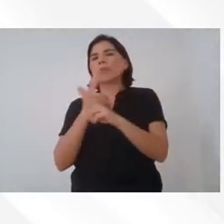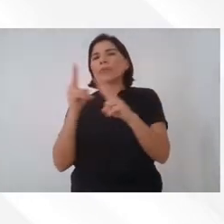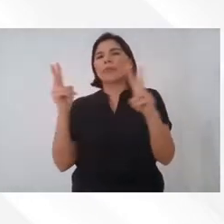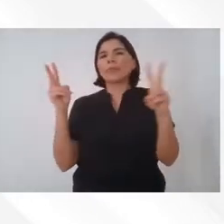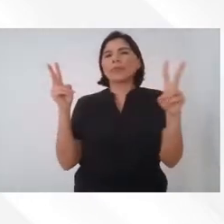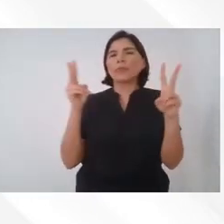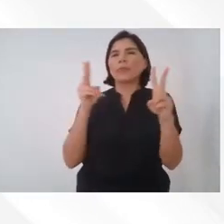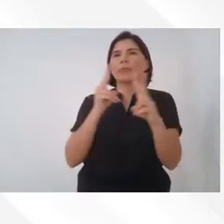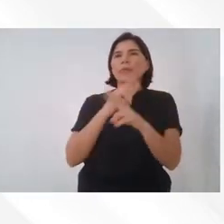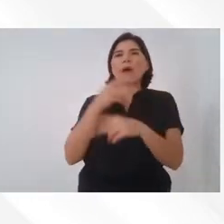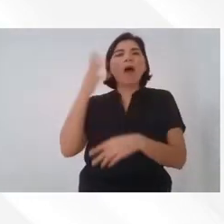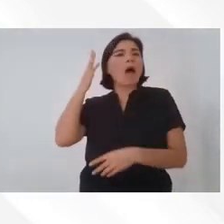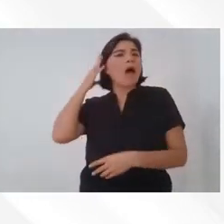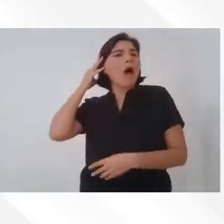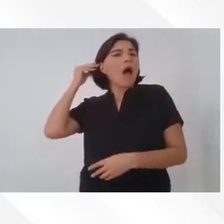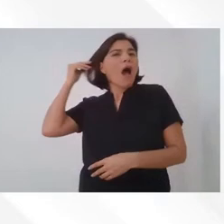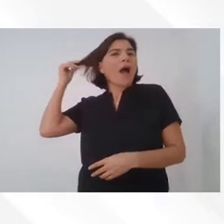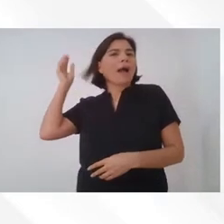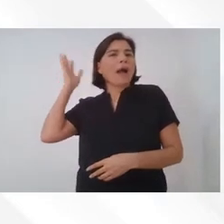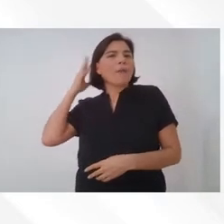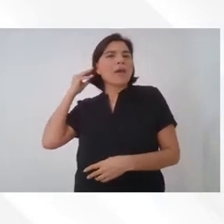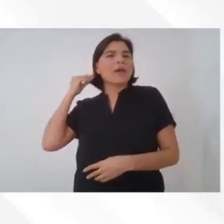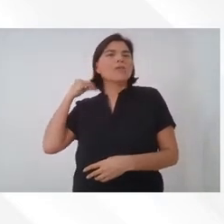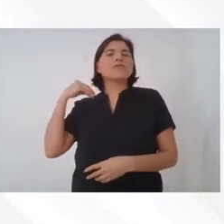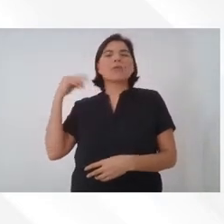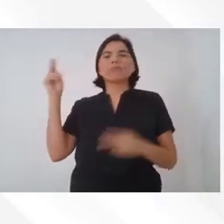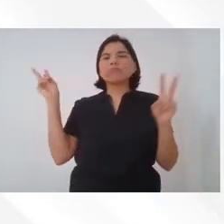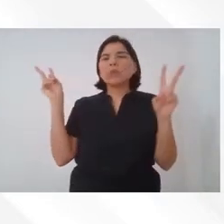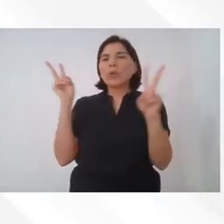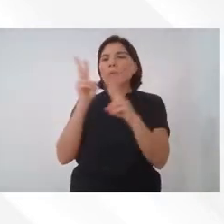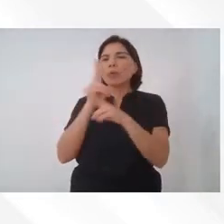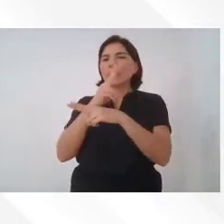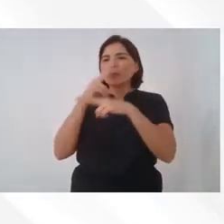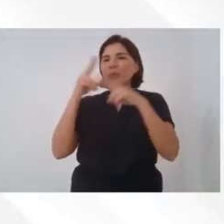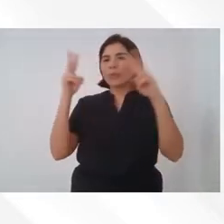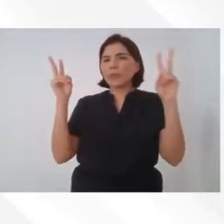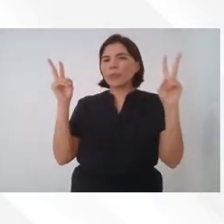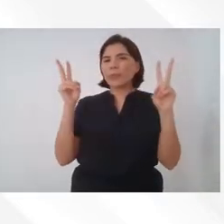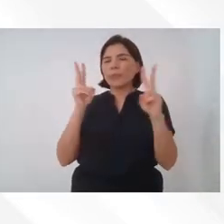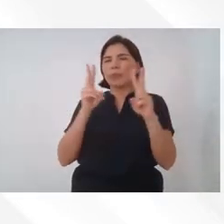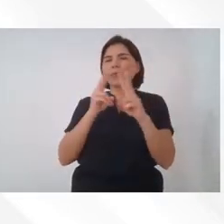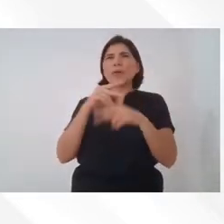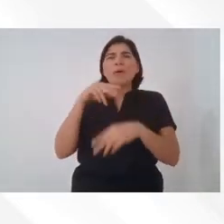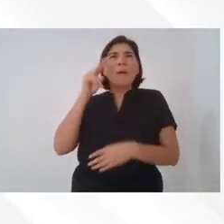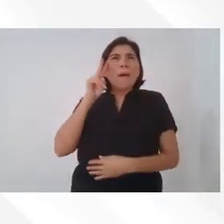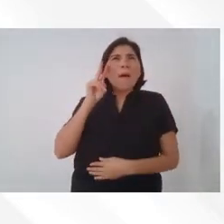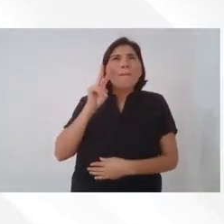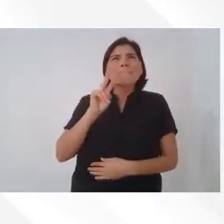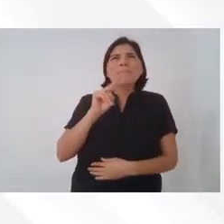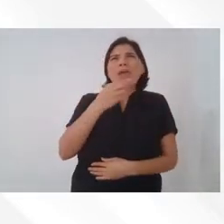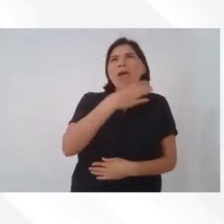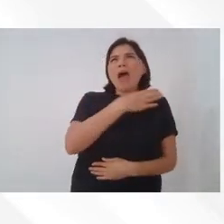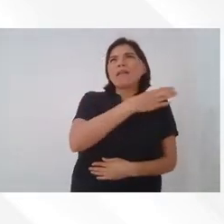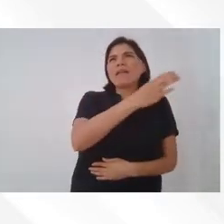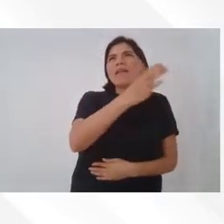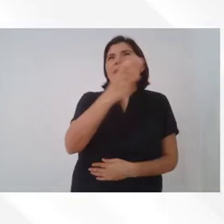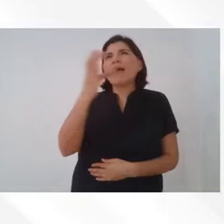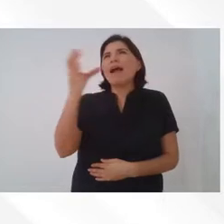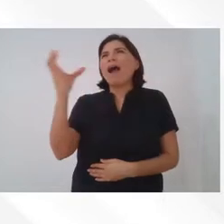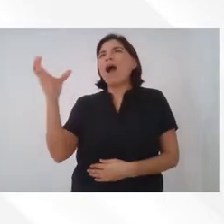Vean cómo el aire hace que ondulen esas espigas, como si estuvieran bailando.